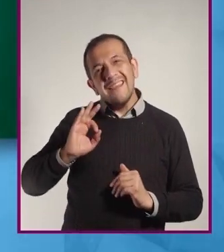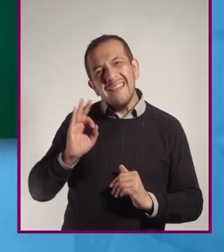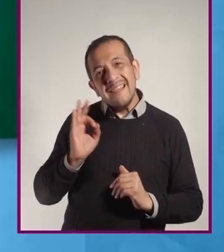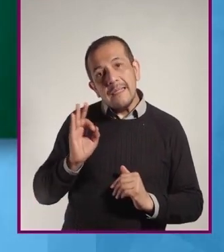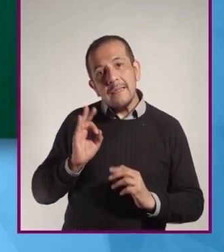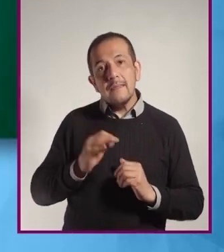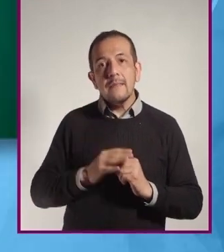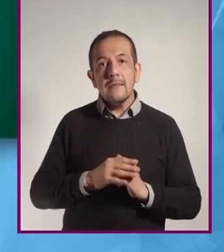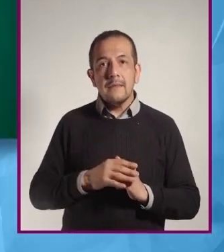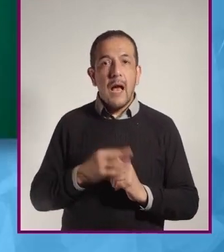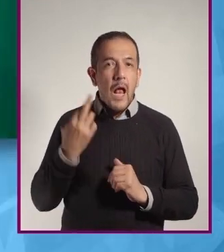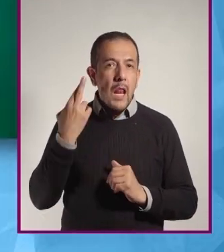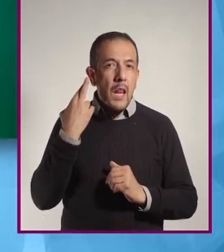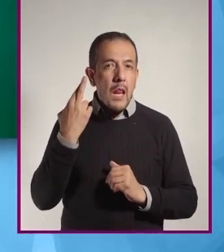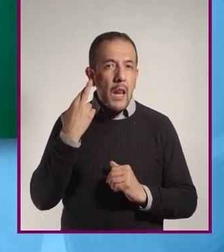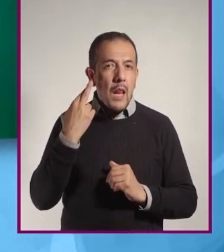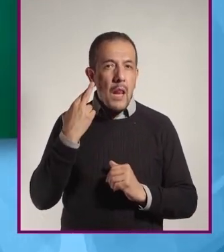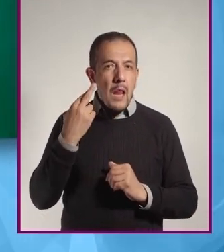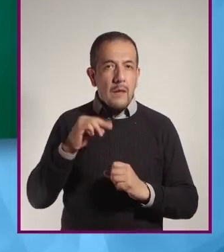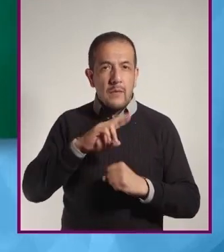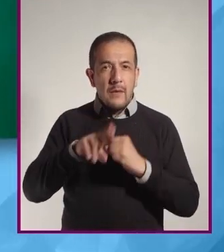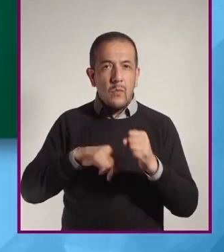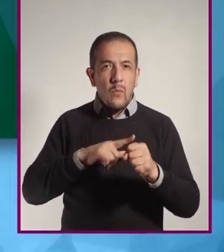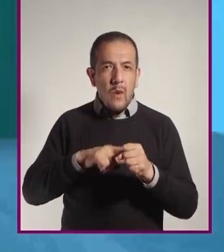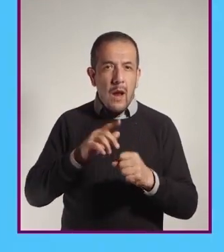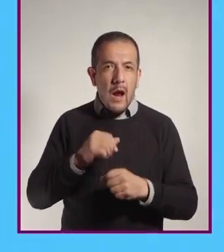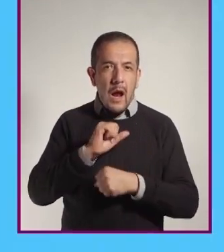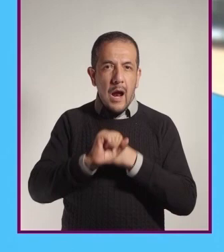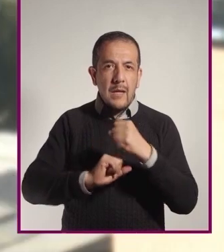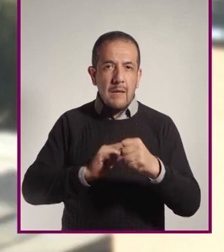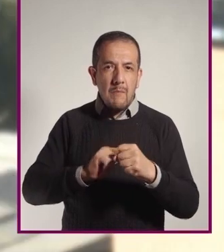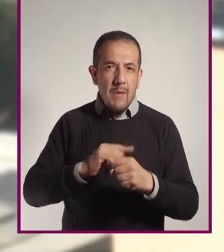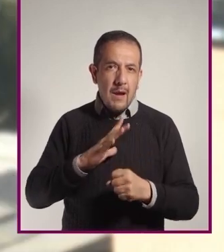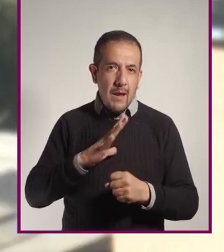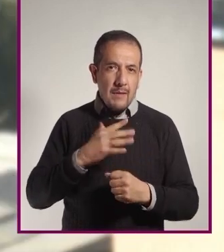Probablemente los sonidos que producen los animales.